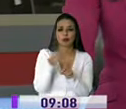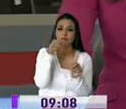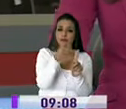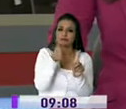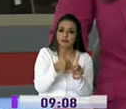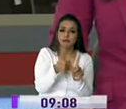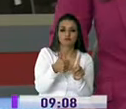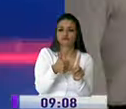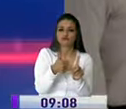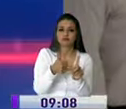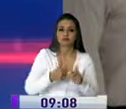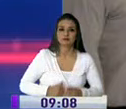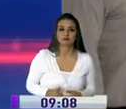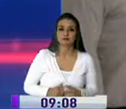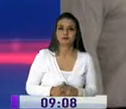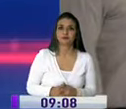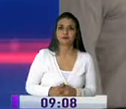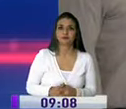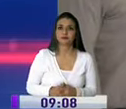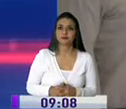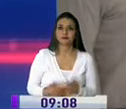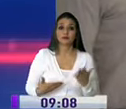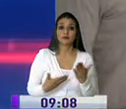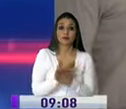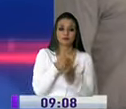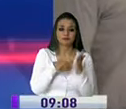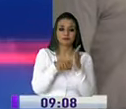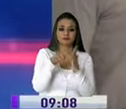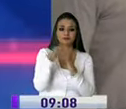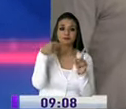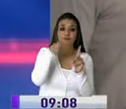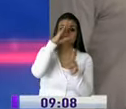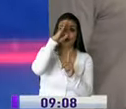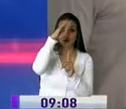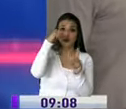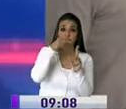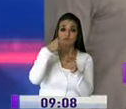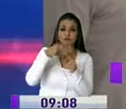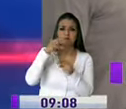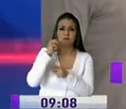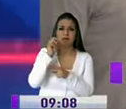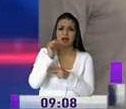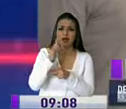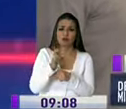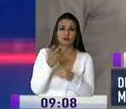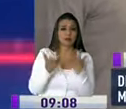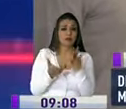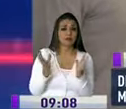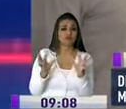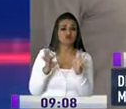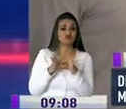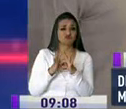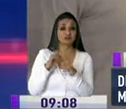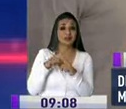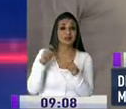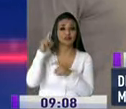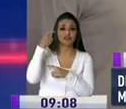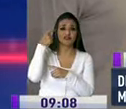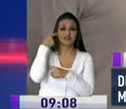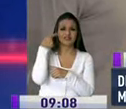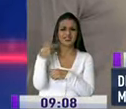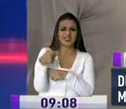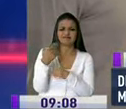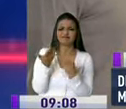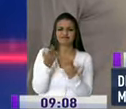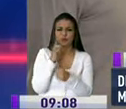adecuada. Que el nuevo ministro del Interior, Mauro Toscanini, haya tenido y siga teniendo vínculos con el anterior régimen, como dan